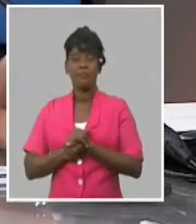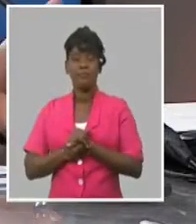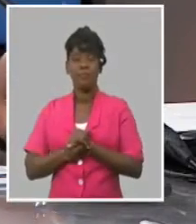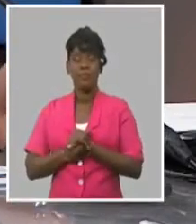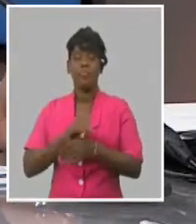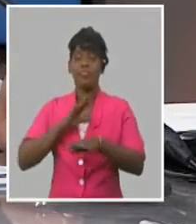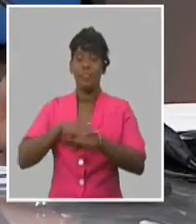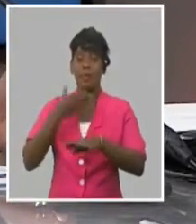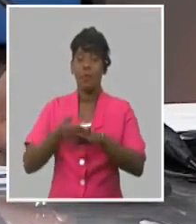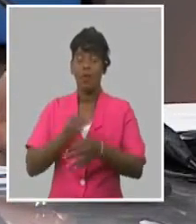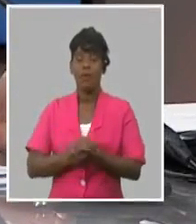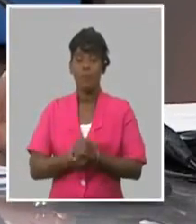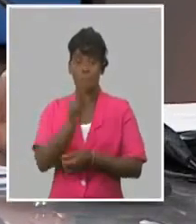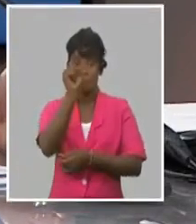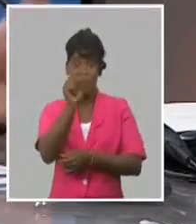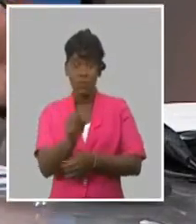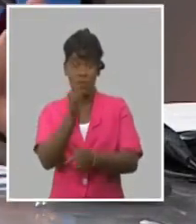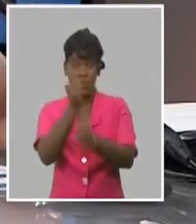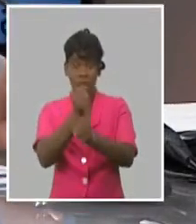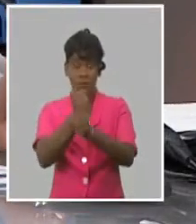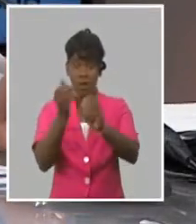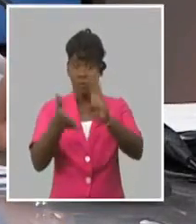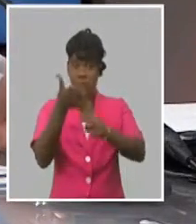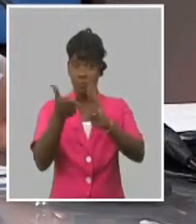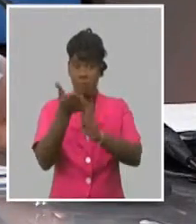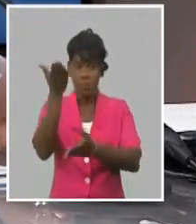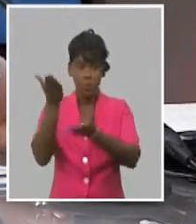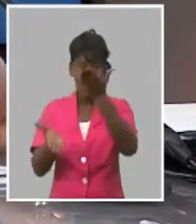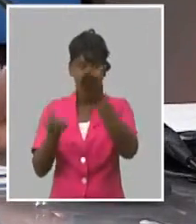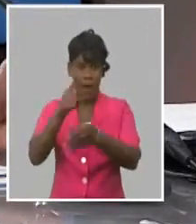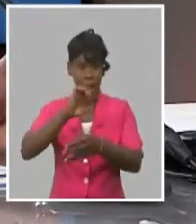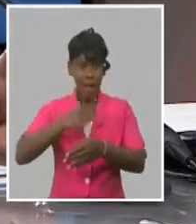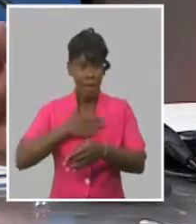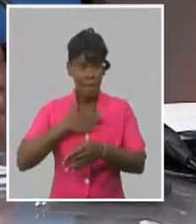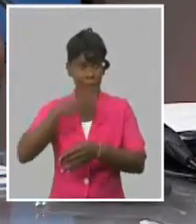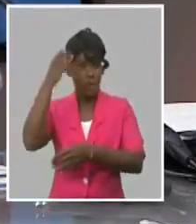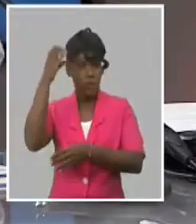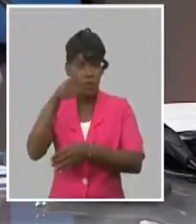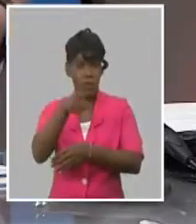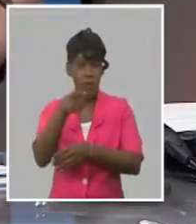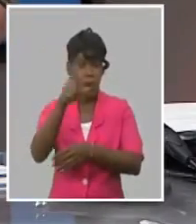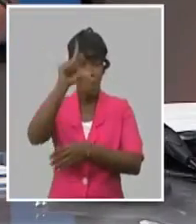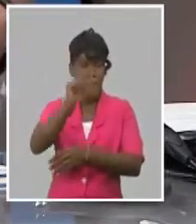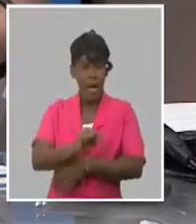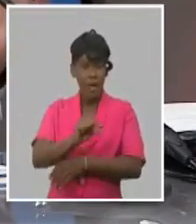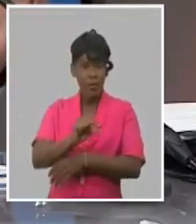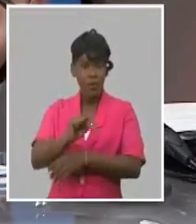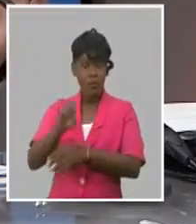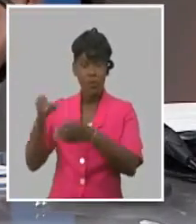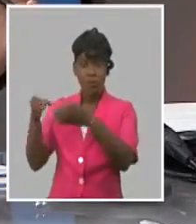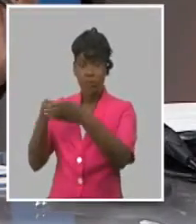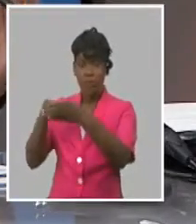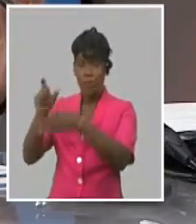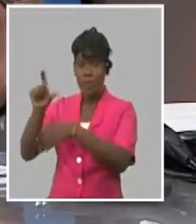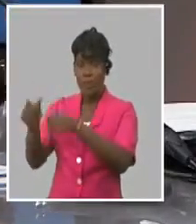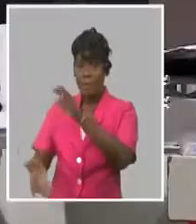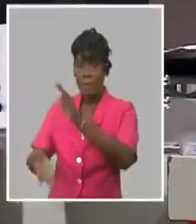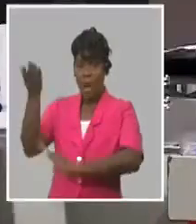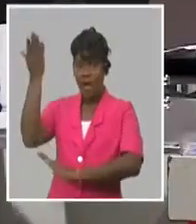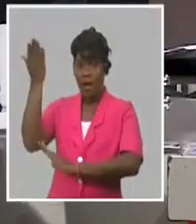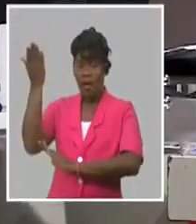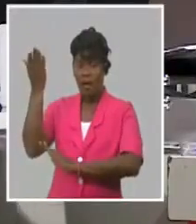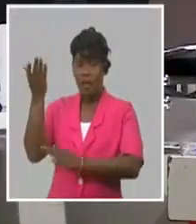tú comparas eso con un albañil de una empresa estatal que gana 350 pesos en mes. Es decir, fíjate